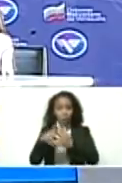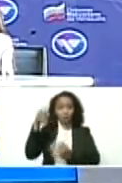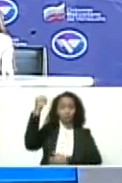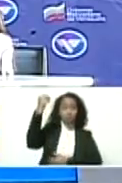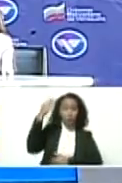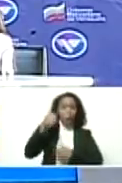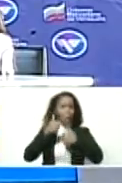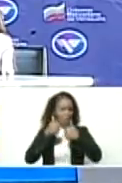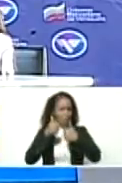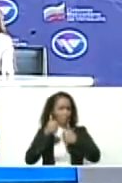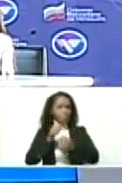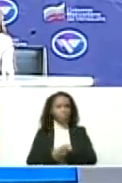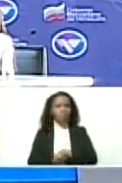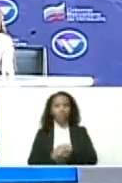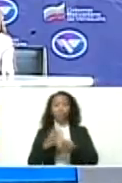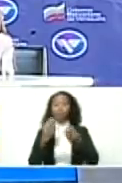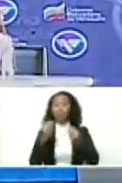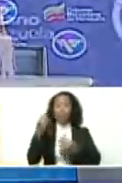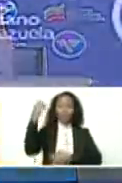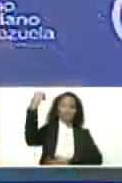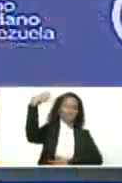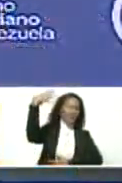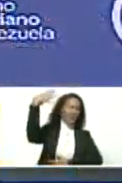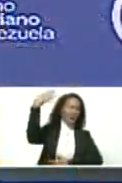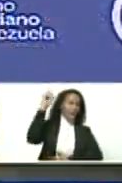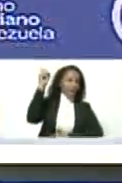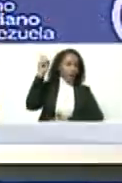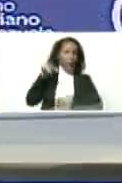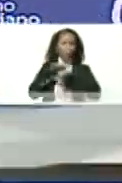¿verdad? Bastante sol en Miami Beach.